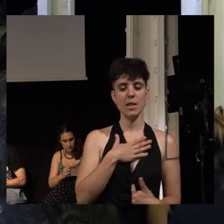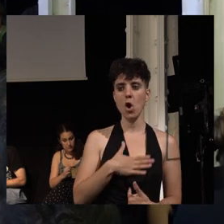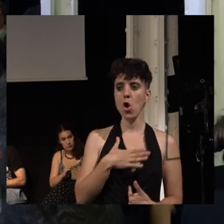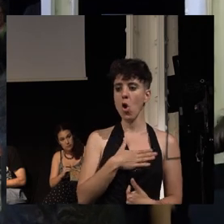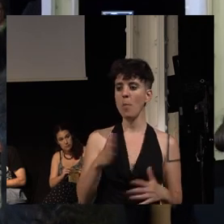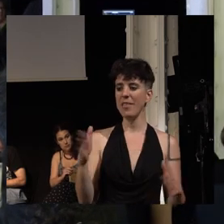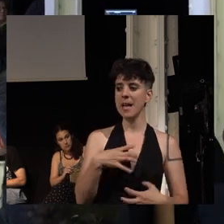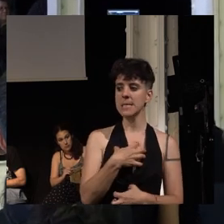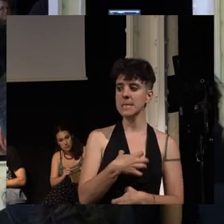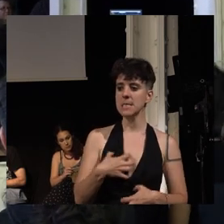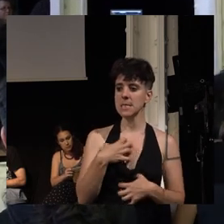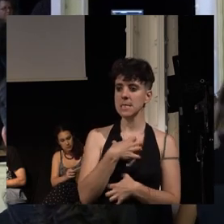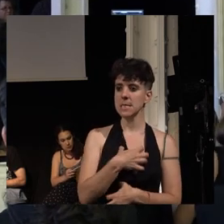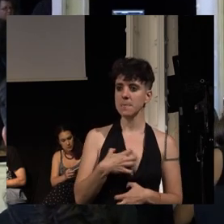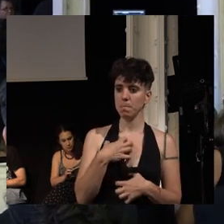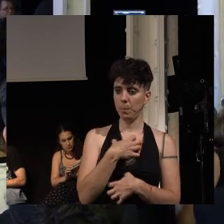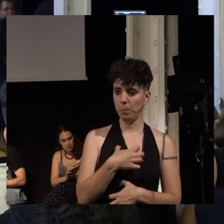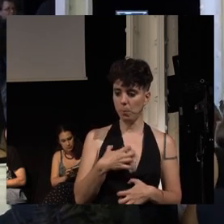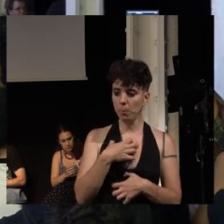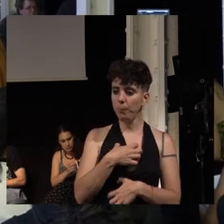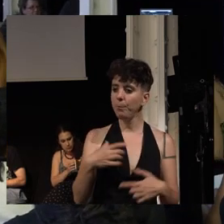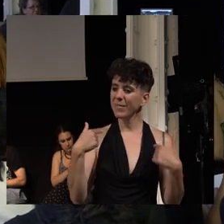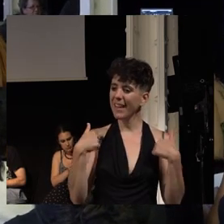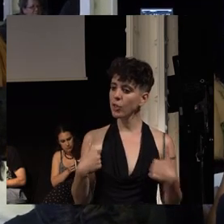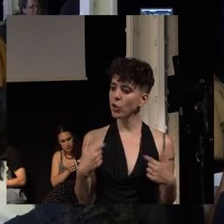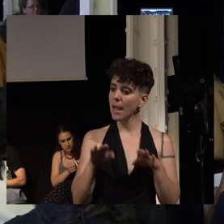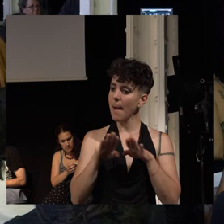incomodidad, la sensación de que el planteamiento de